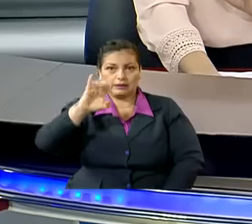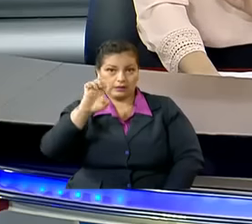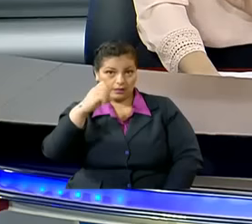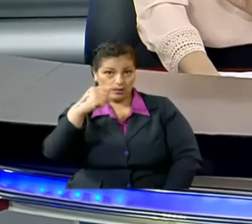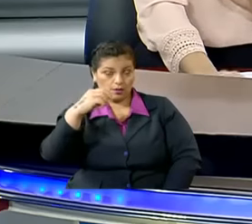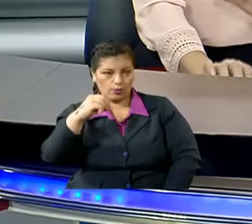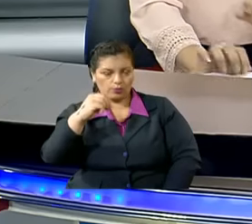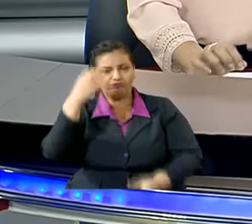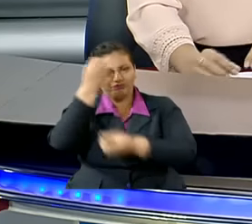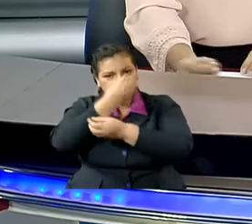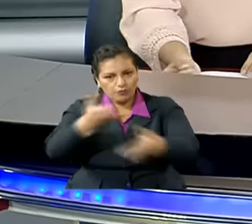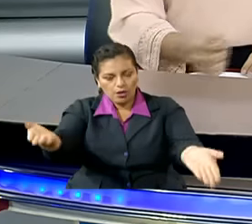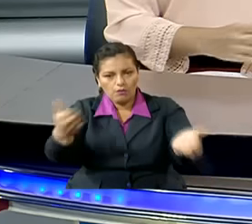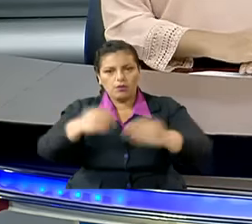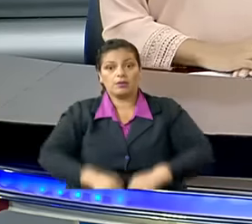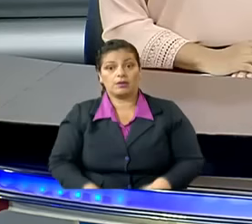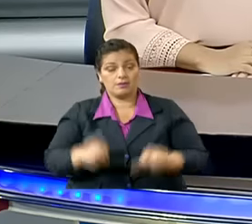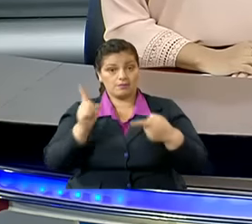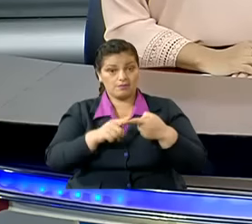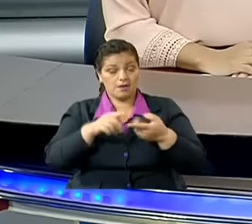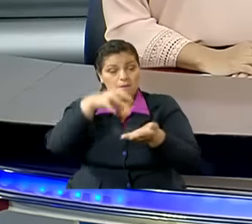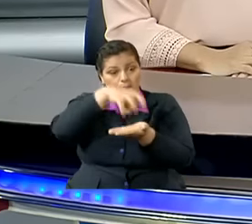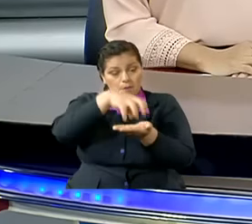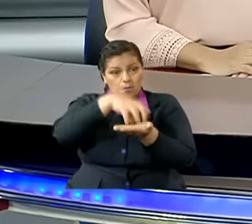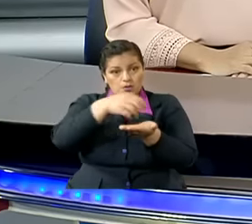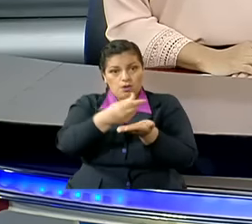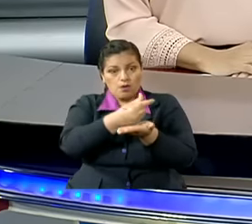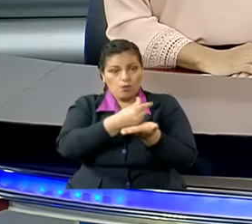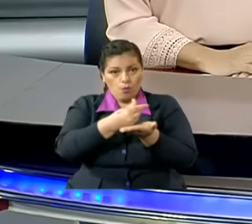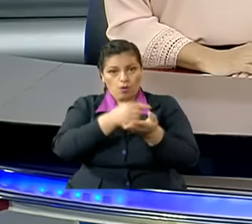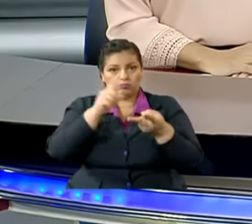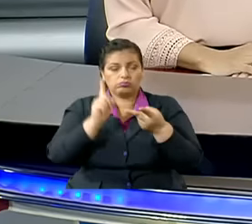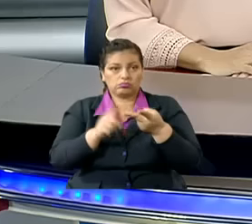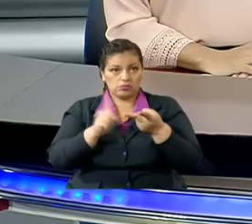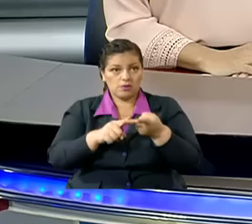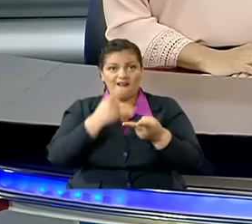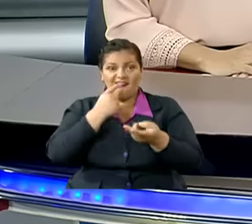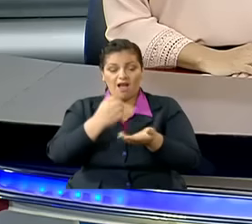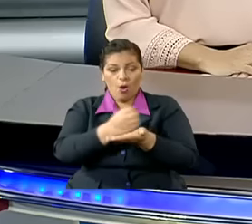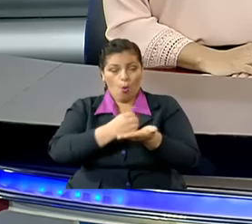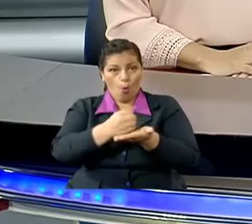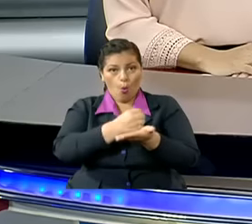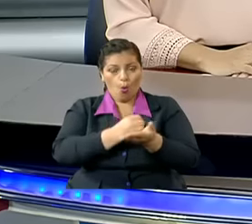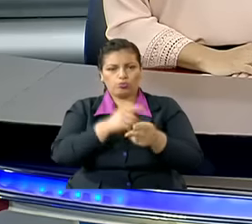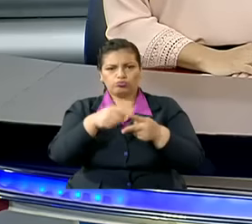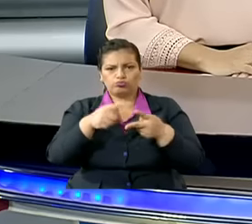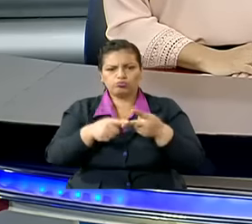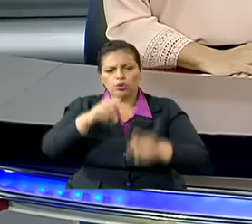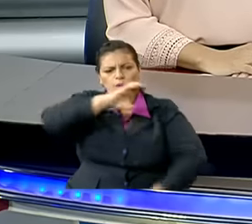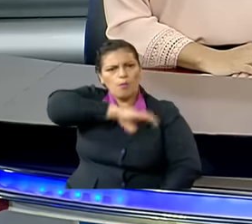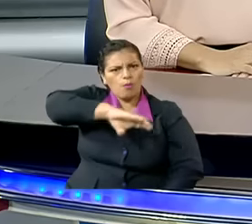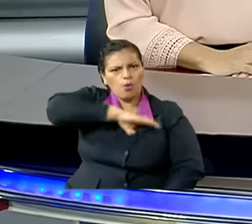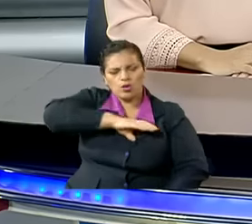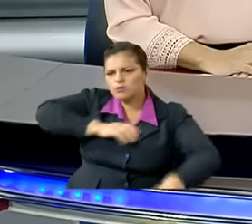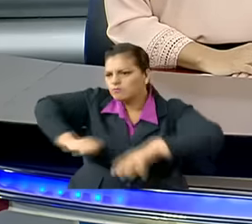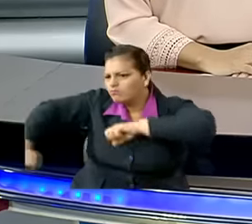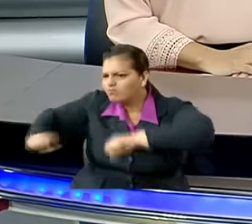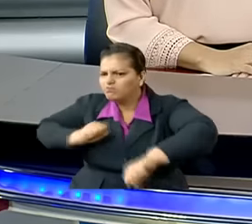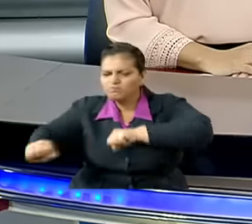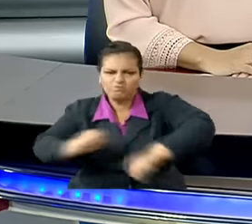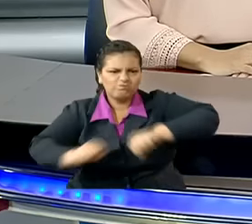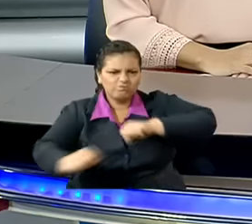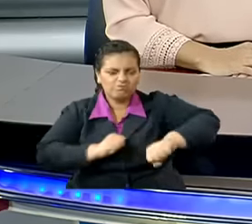servicio activo. El viceministro del Interior, Diego Fuentes, informó que los operativos se ejecutaron en los cuerpos de las provincias de Guayas y